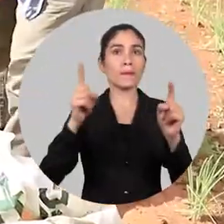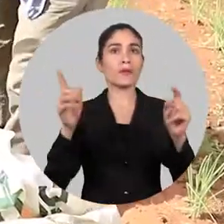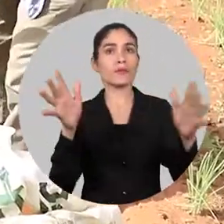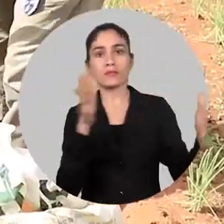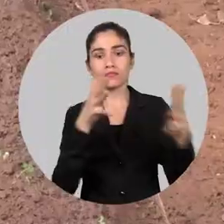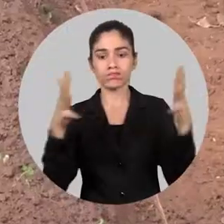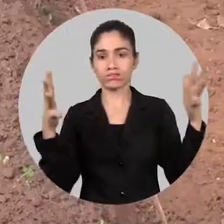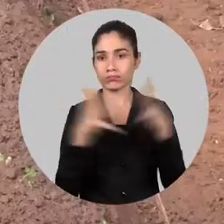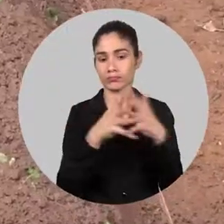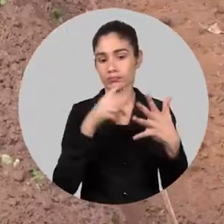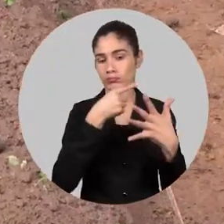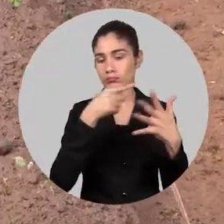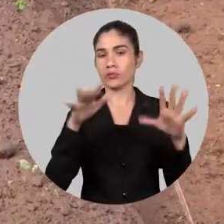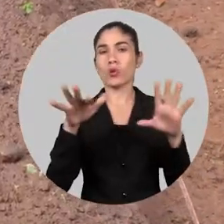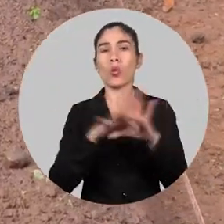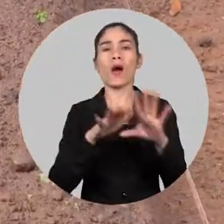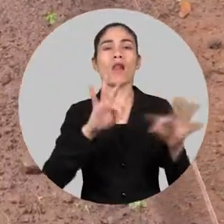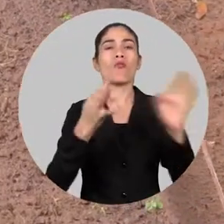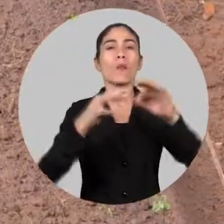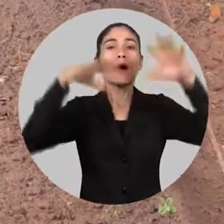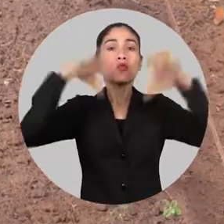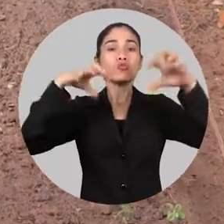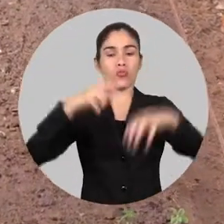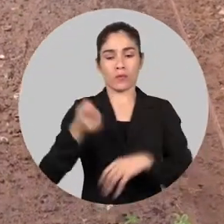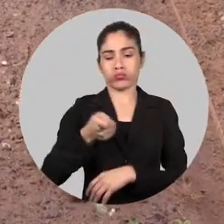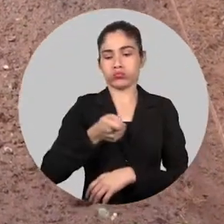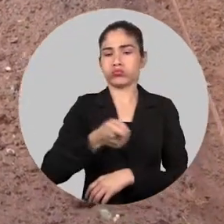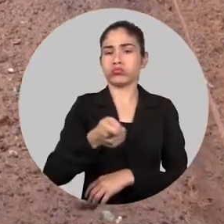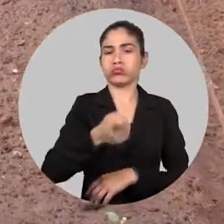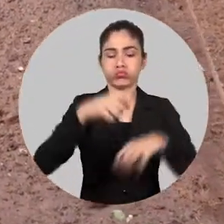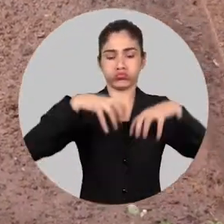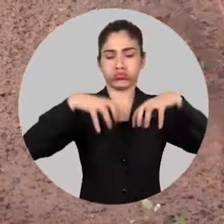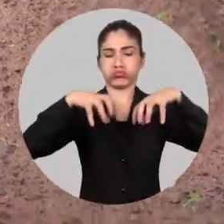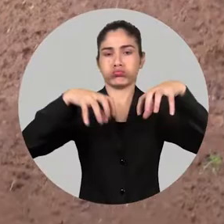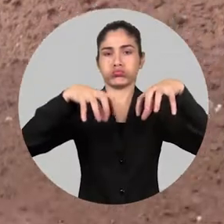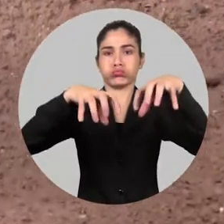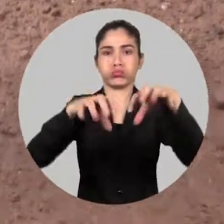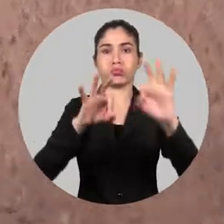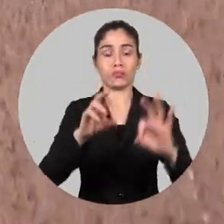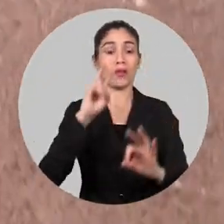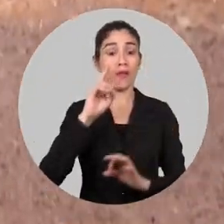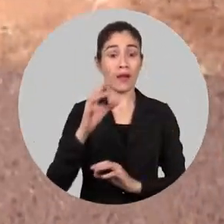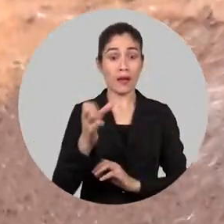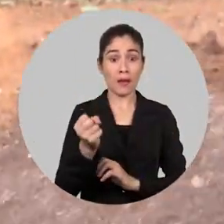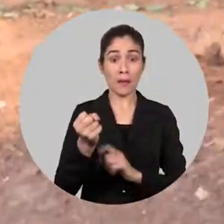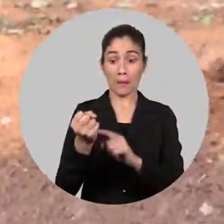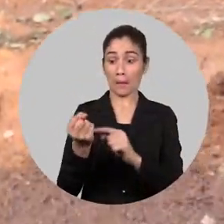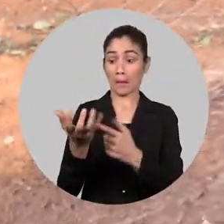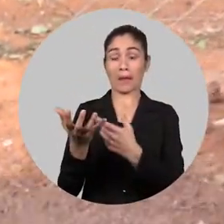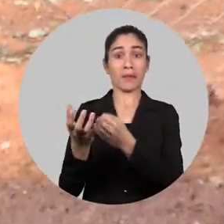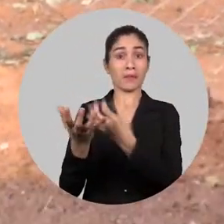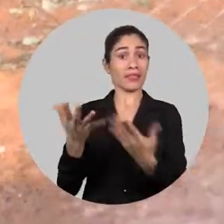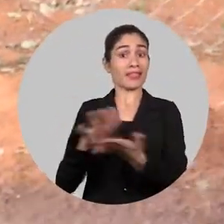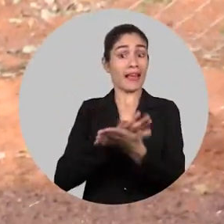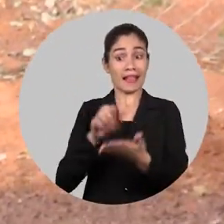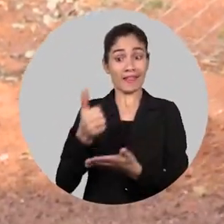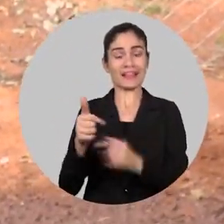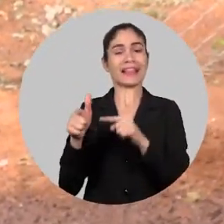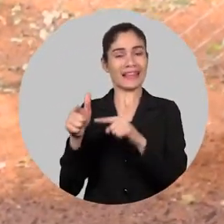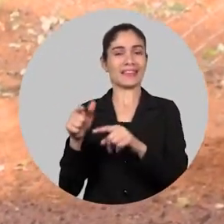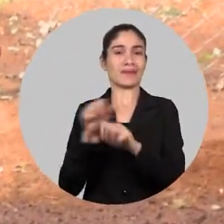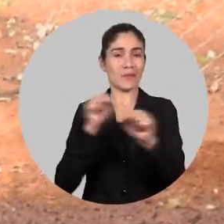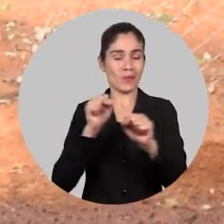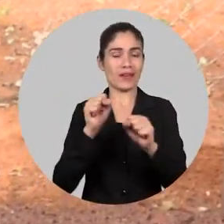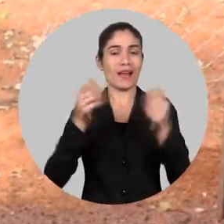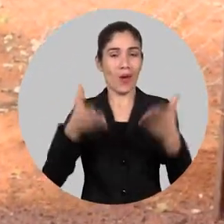oxígeno. Tipo lluvia. Ya, llame. Te dicho que está más pegado bien después de la lluvia, las